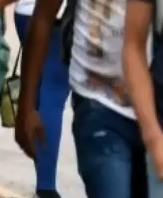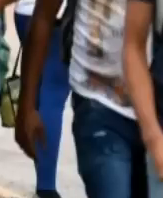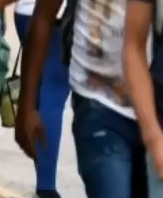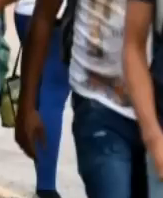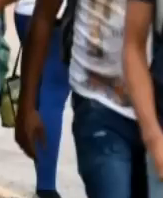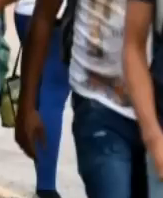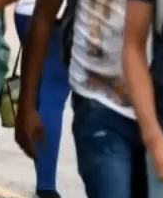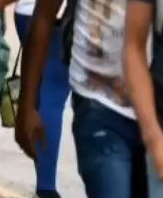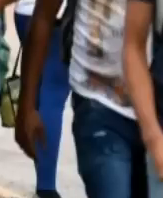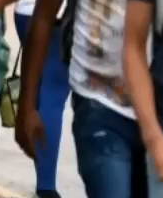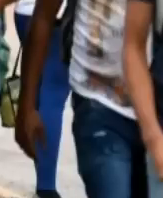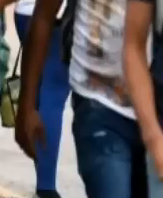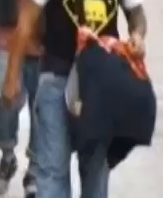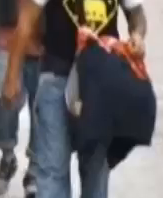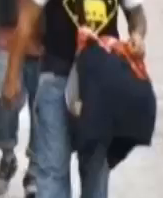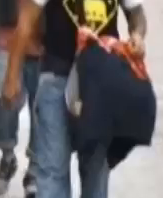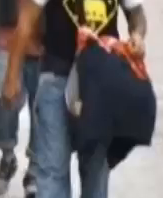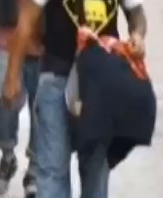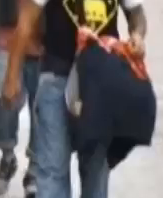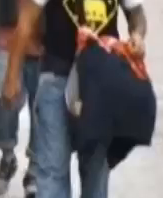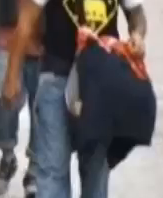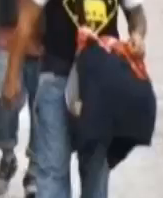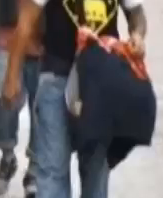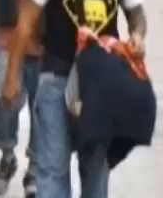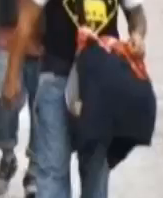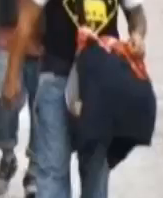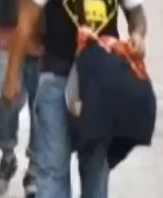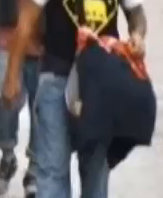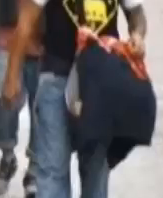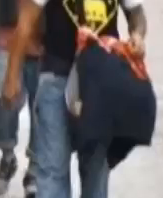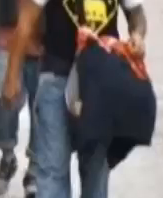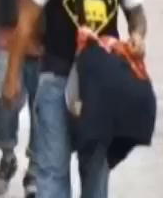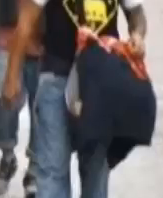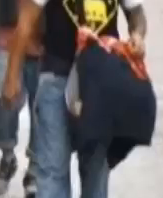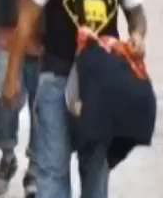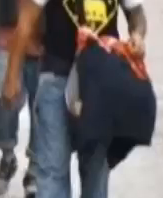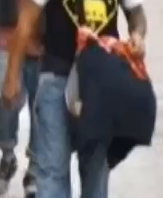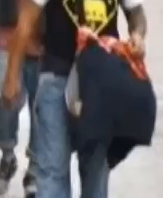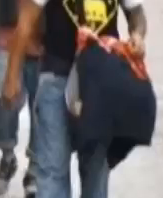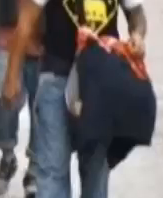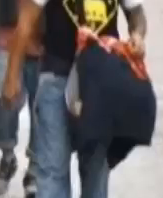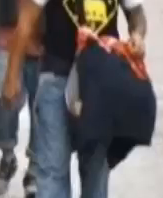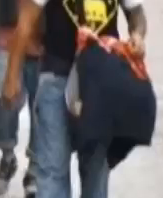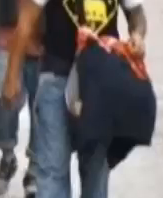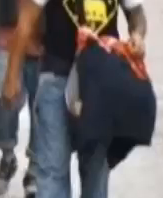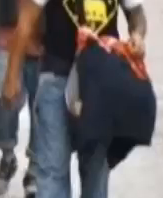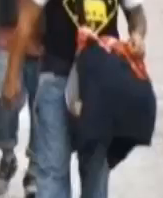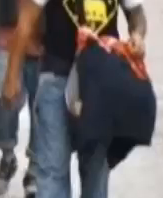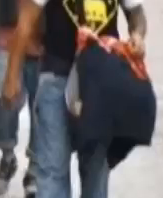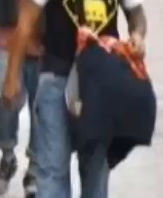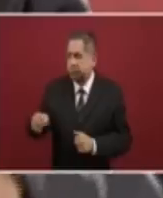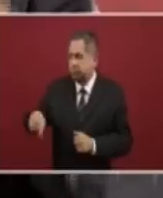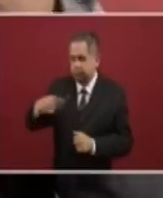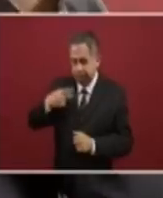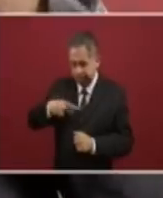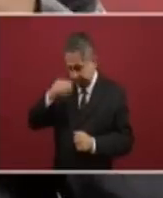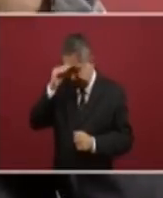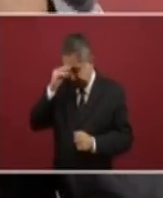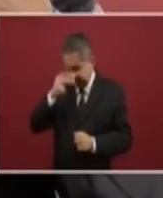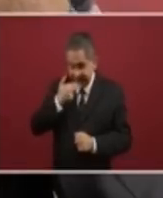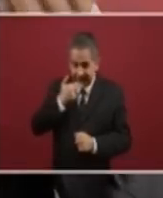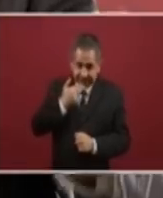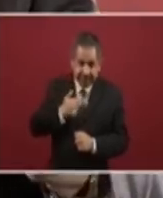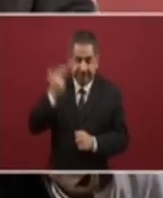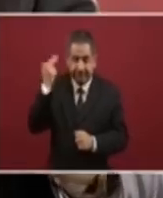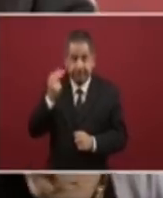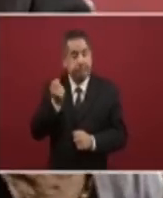conocer el gobierno de López Obrador. Durante su participación en la tradicional conferencia de prensa matutina del presidente